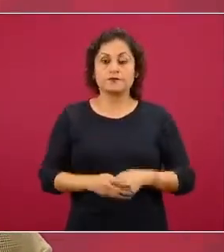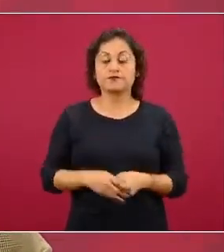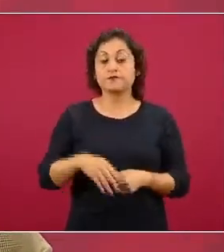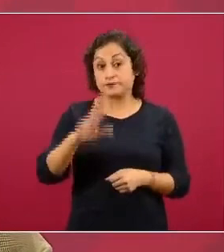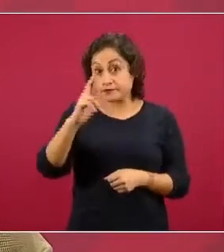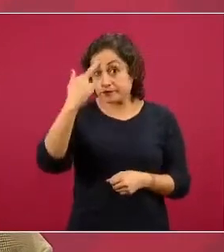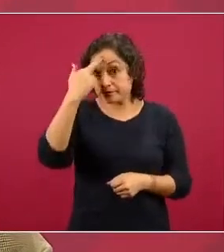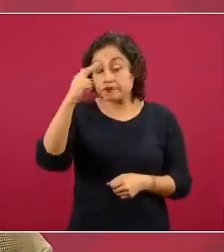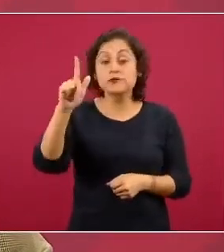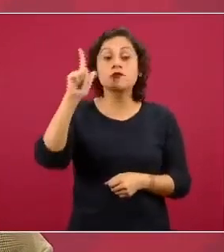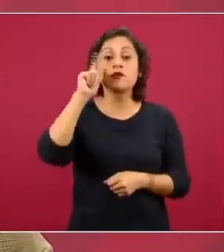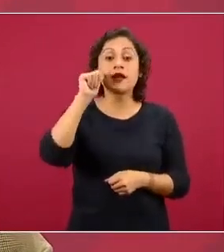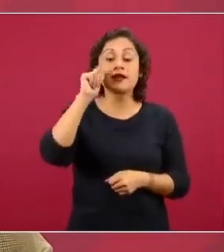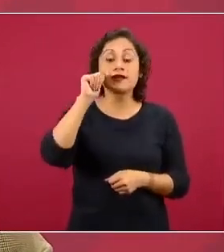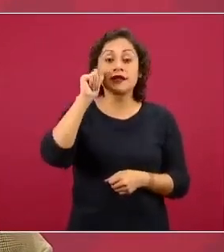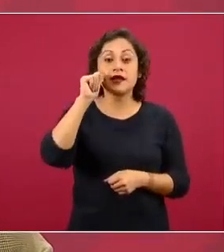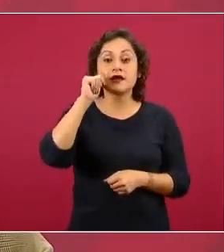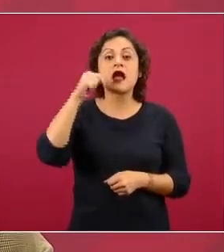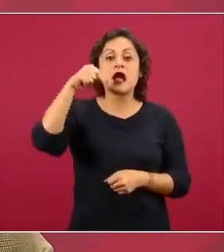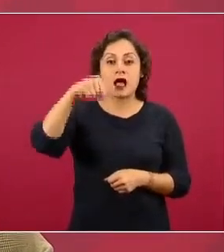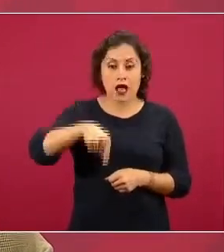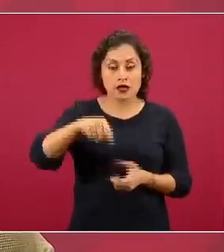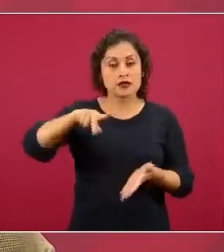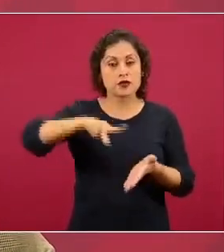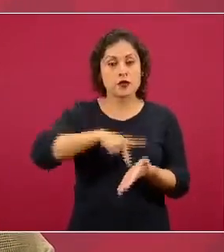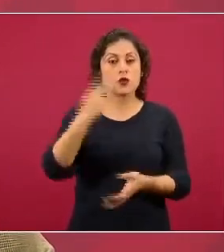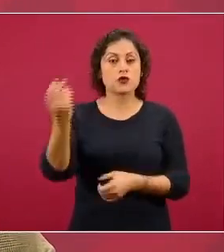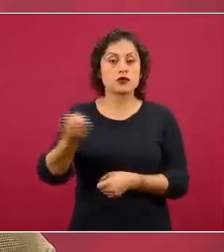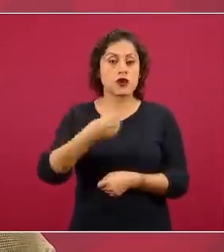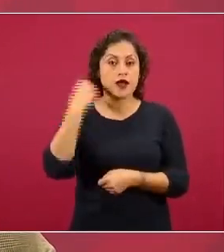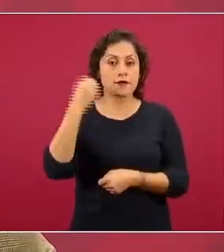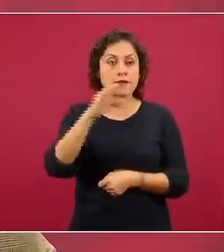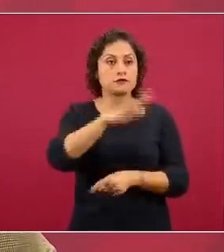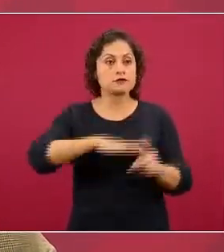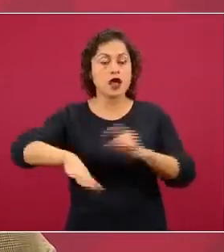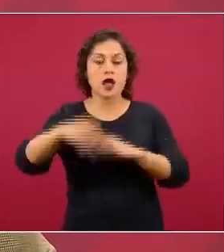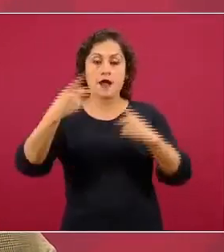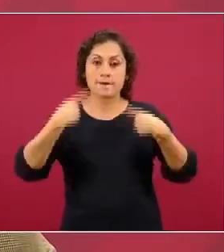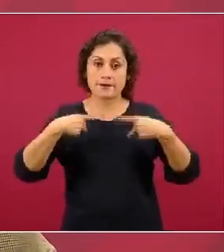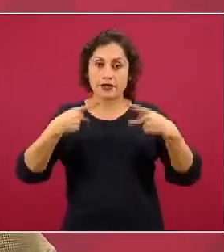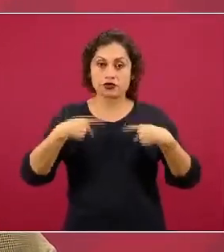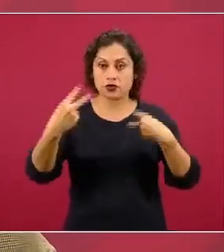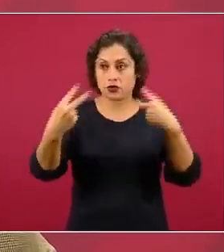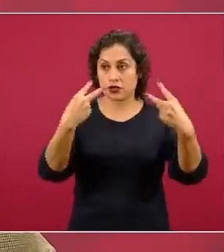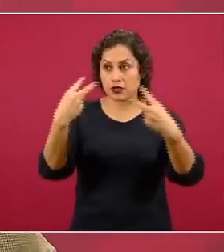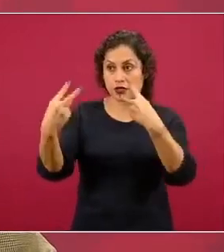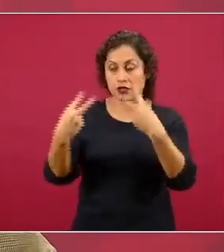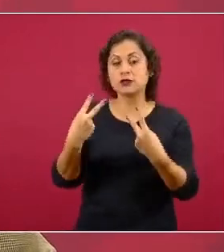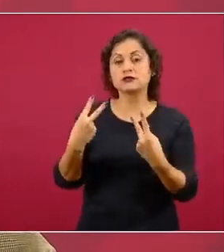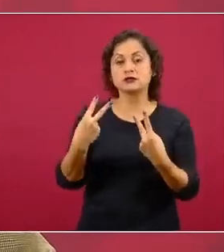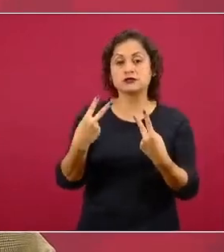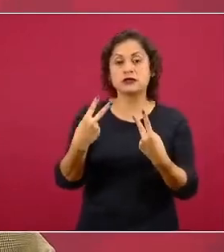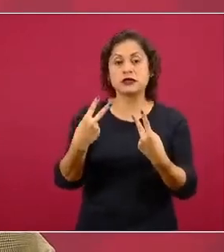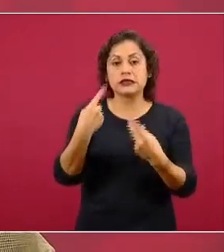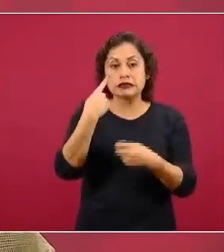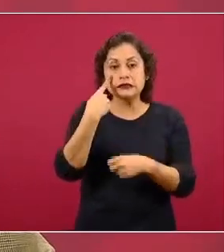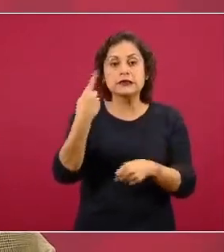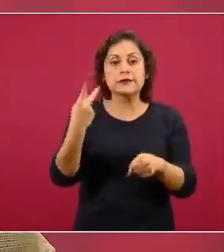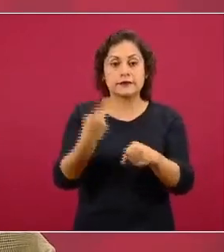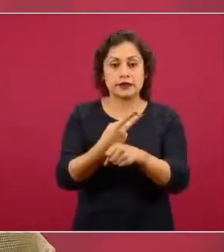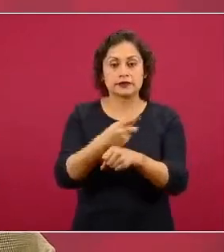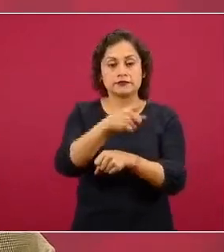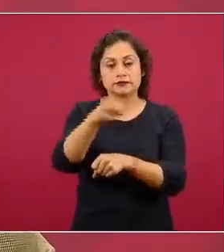mañana estaremos también aquí y a la población general que sigue la epidemia activa, tomen todas